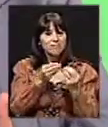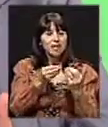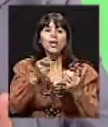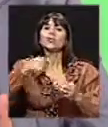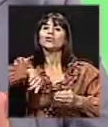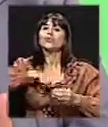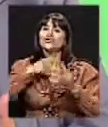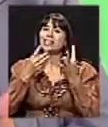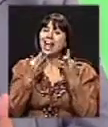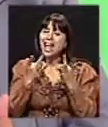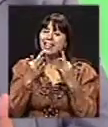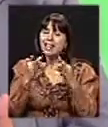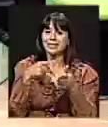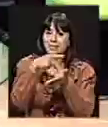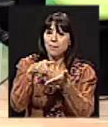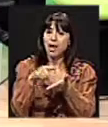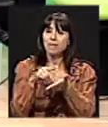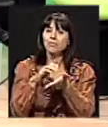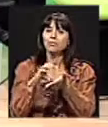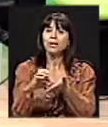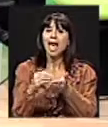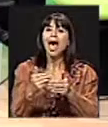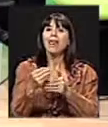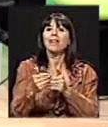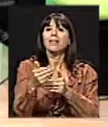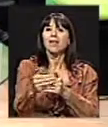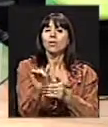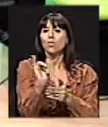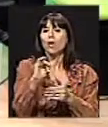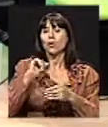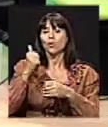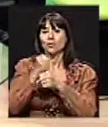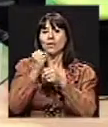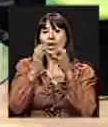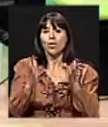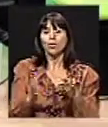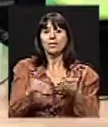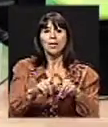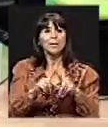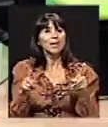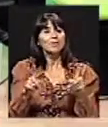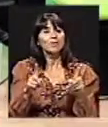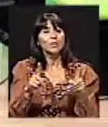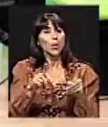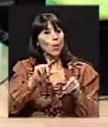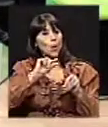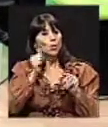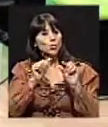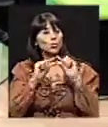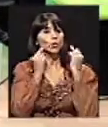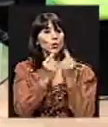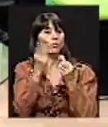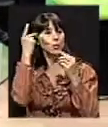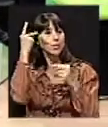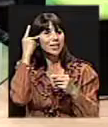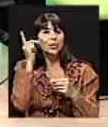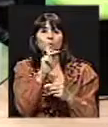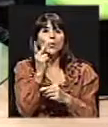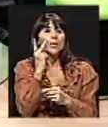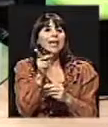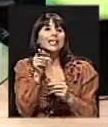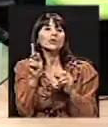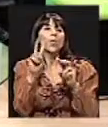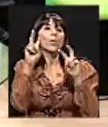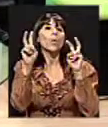lograrlo vía sala constitucional. Y como la agenda no permite, y como hay otros grupos políticos que no ven esto como una prioridad,